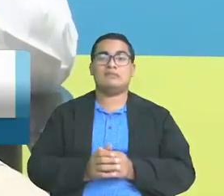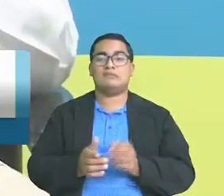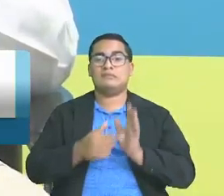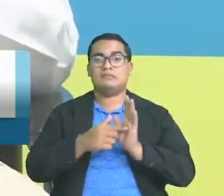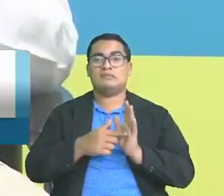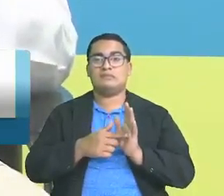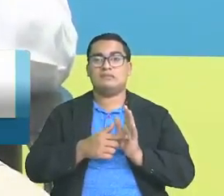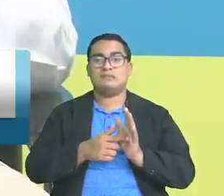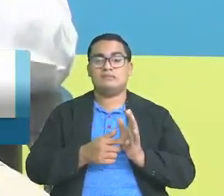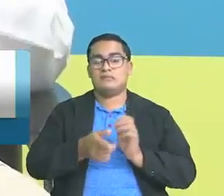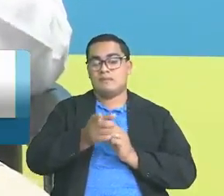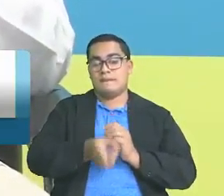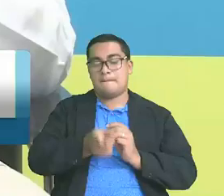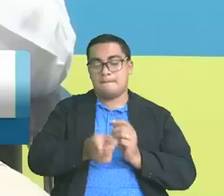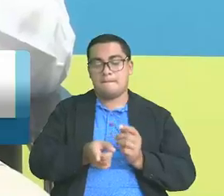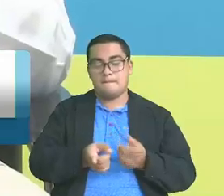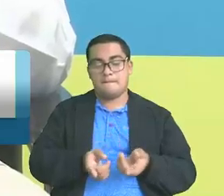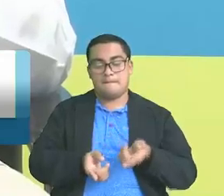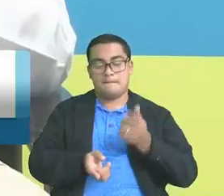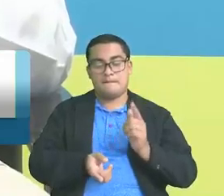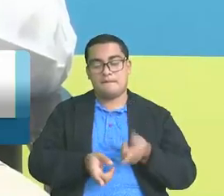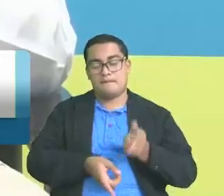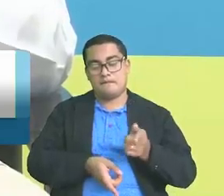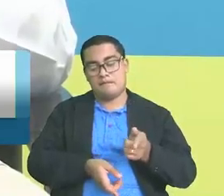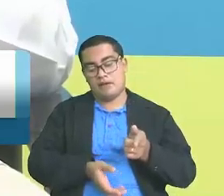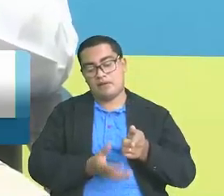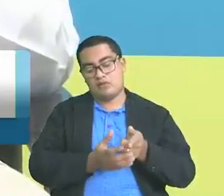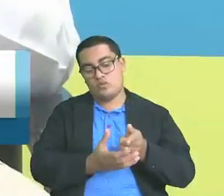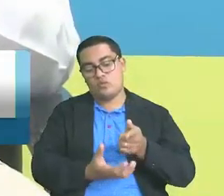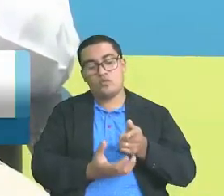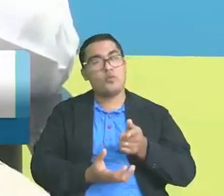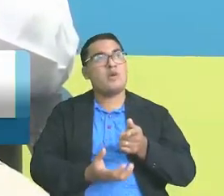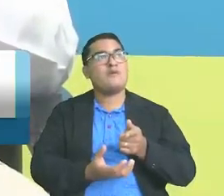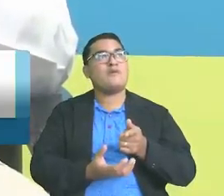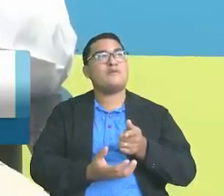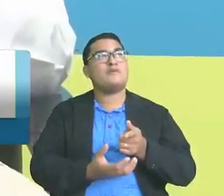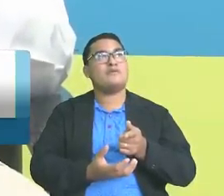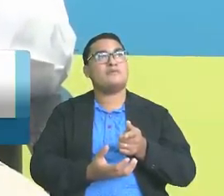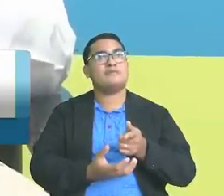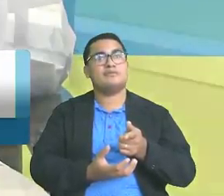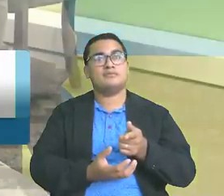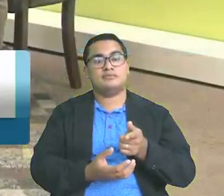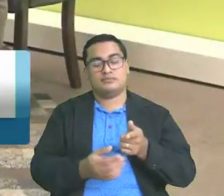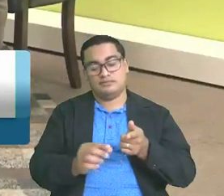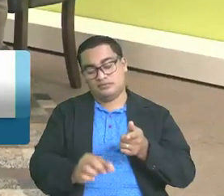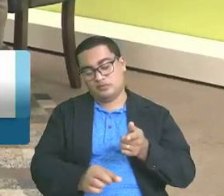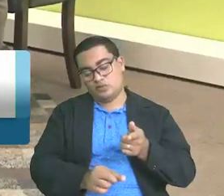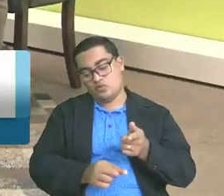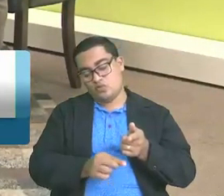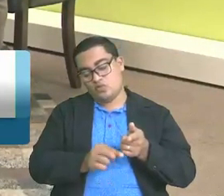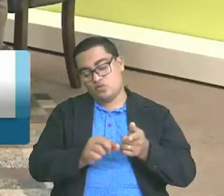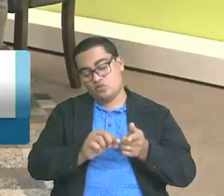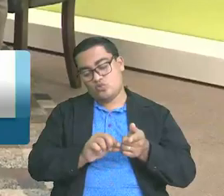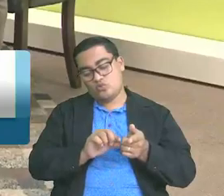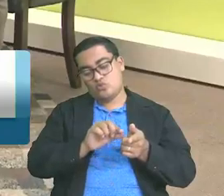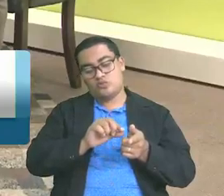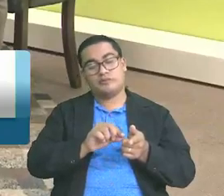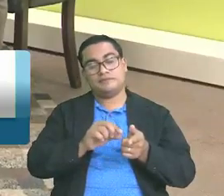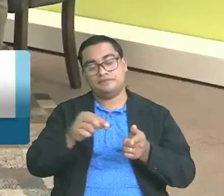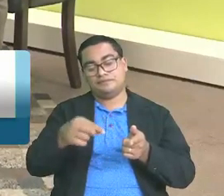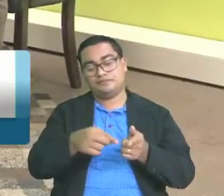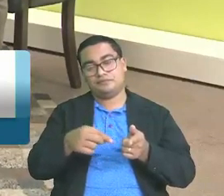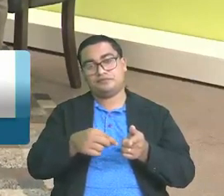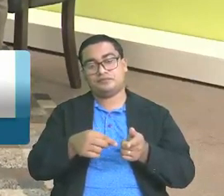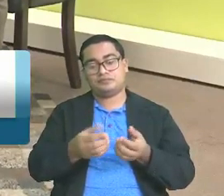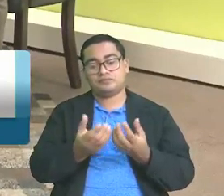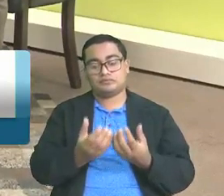pero para aclarar, el testículo no se inflama, sí, no, ¿ya? Okay. Sino que entra algo en la bolsa, cavidad, en la bolsa, exactamente, que